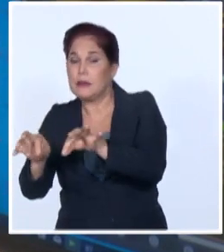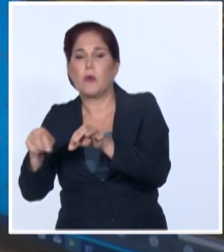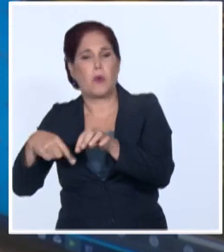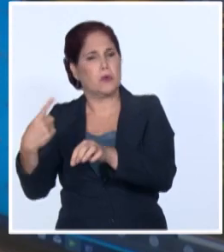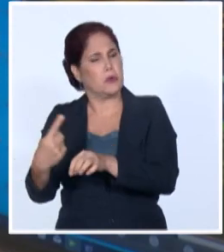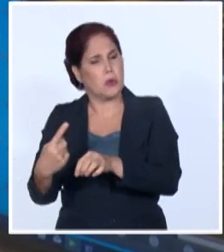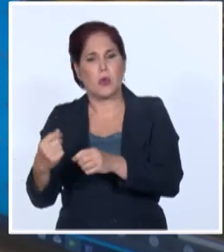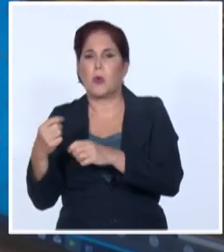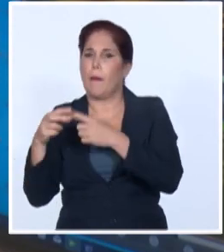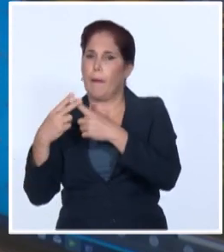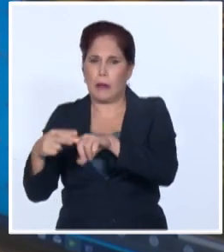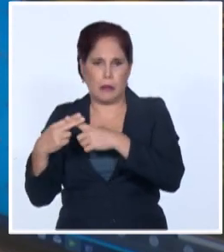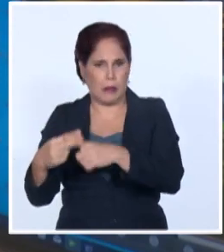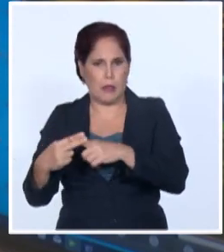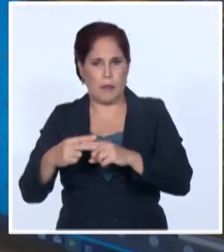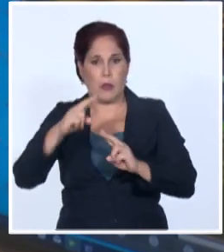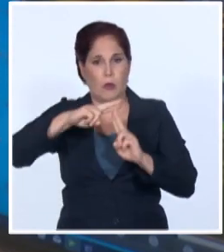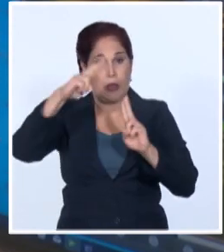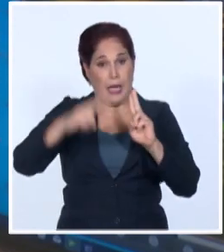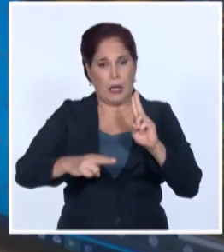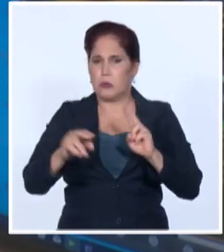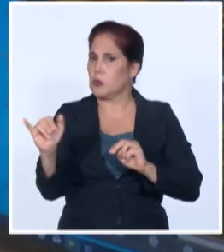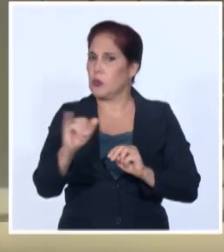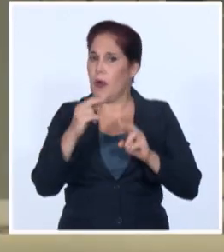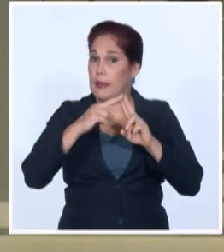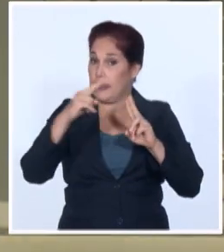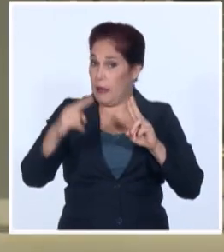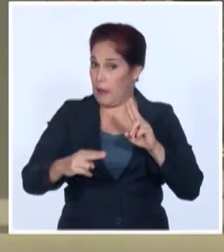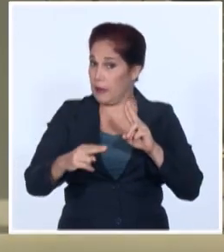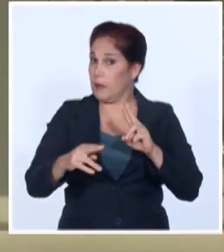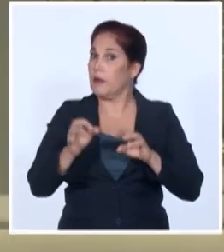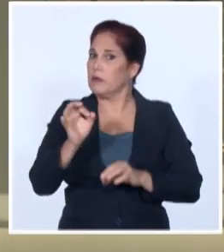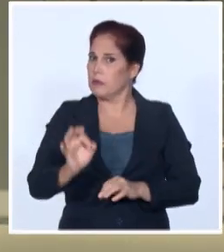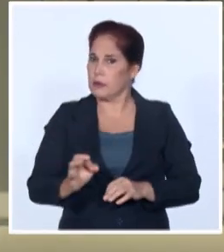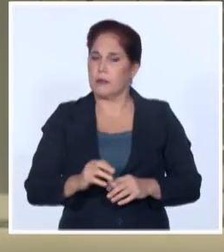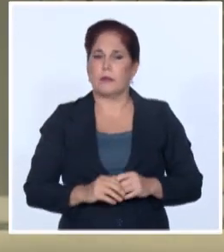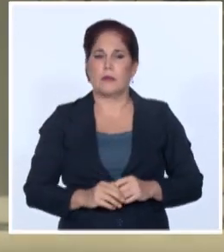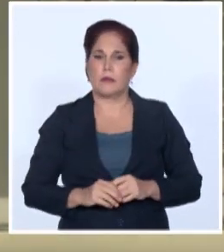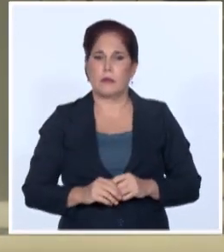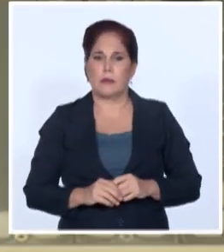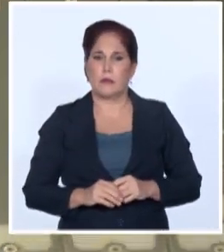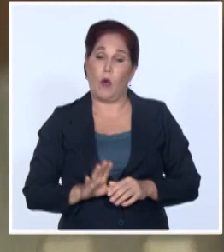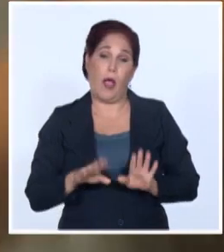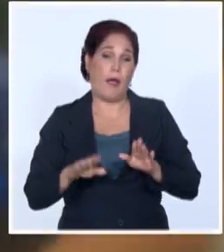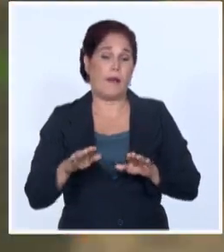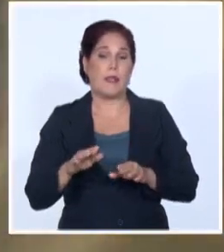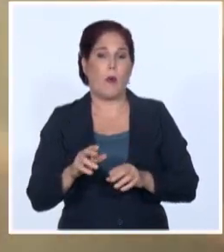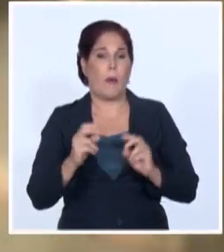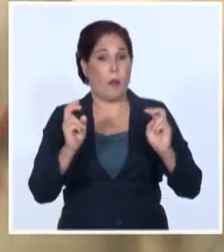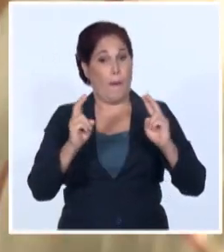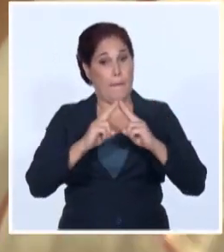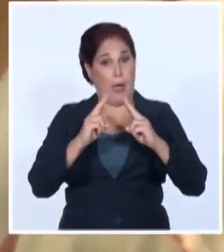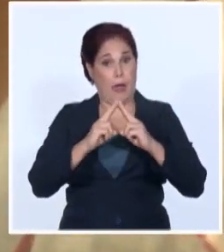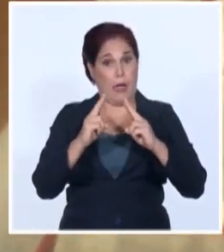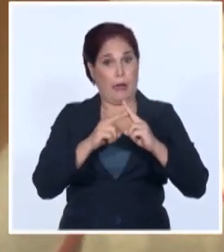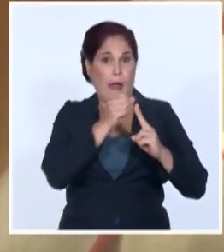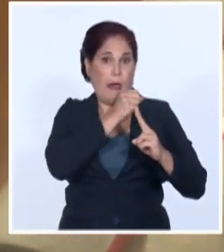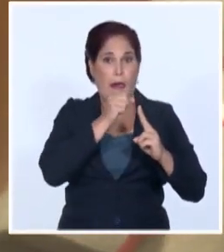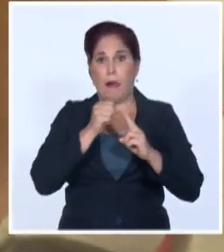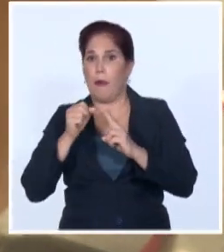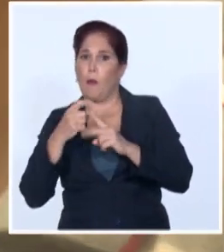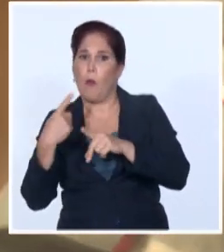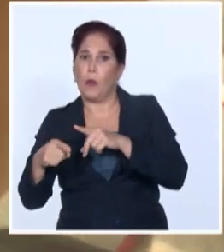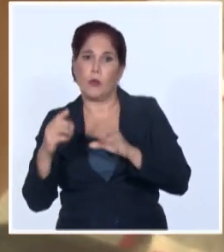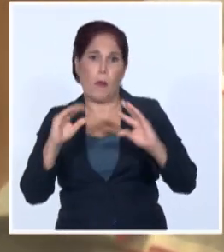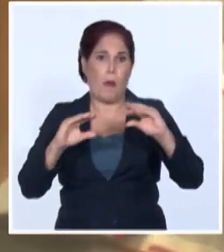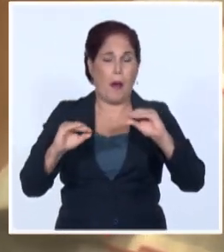le dio mantenimiento al teatro dramatizado de nuestra emisora, con el montaje de una consola Yamaha con muy buenas